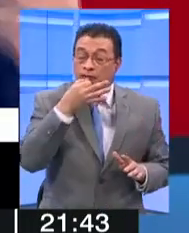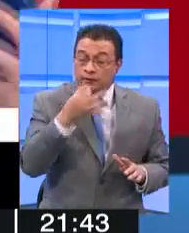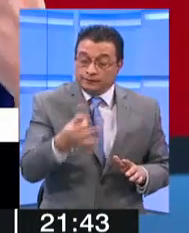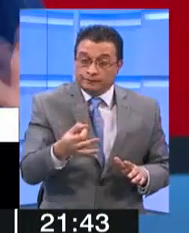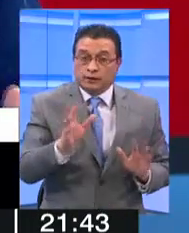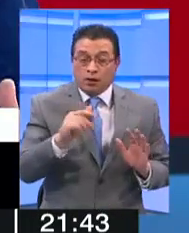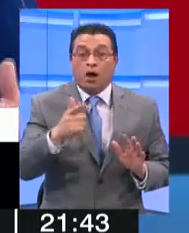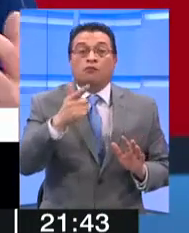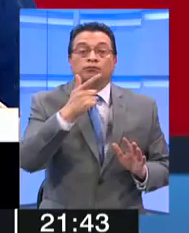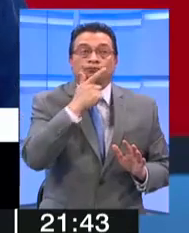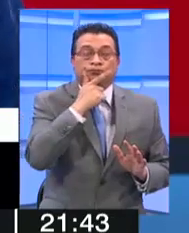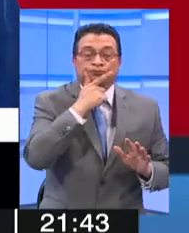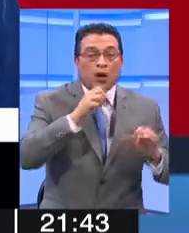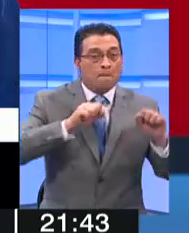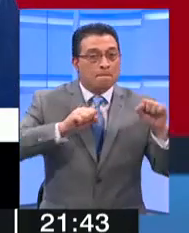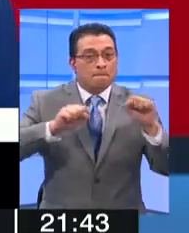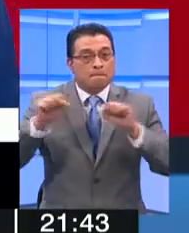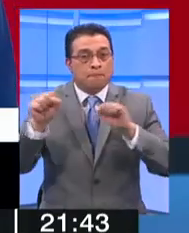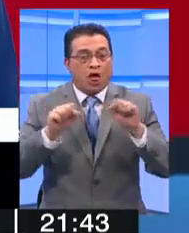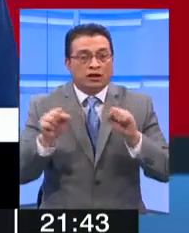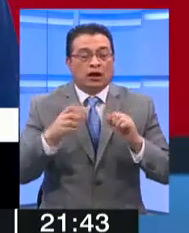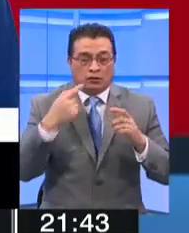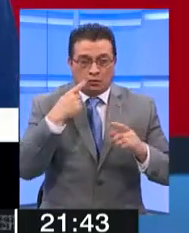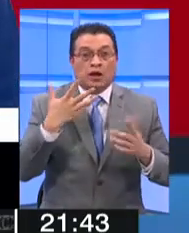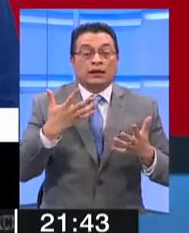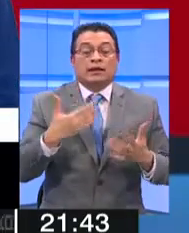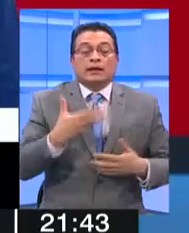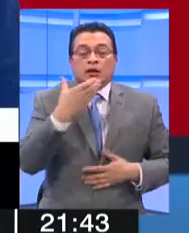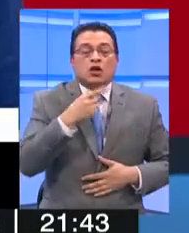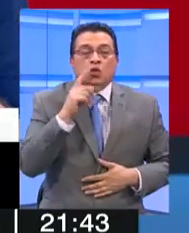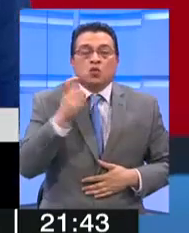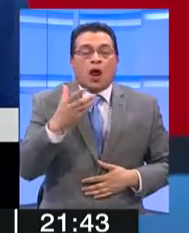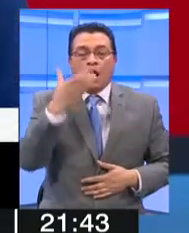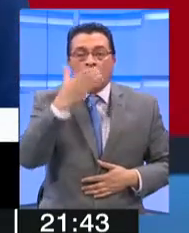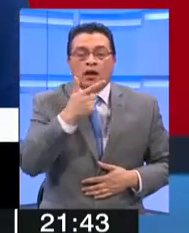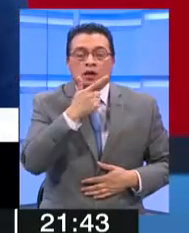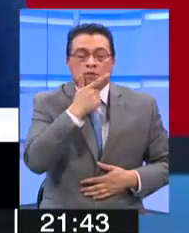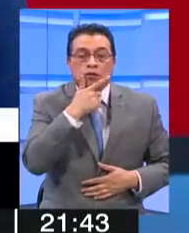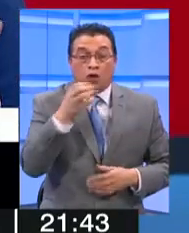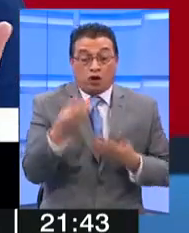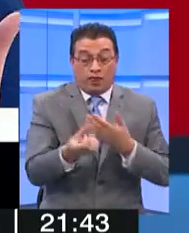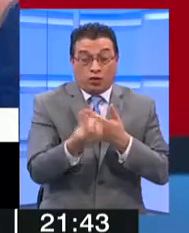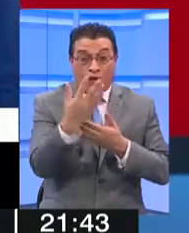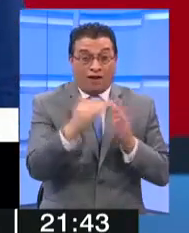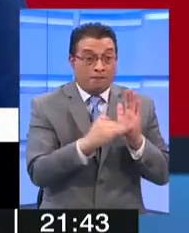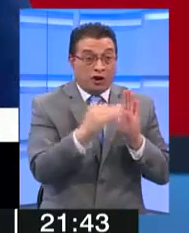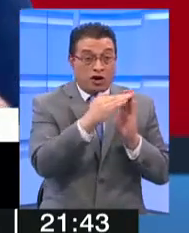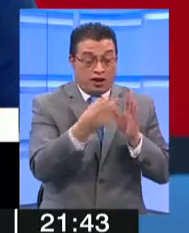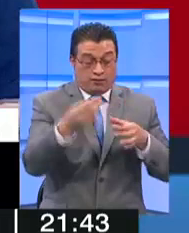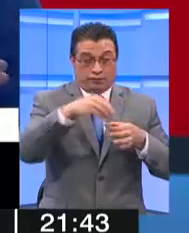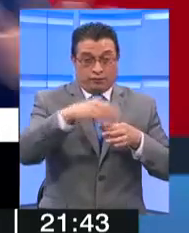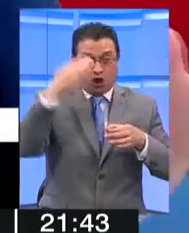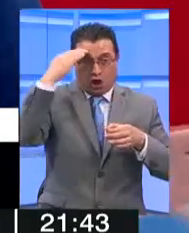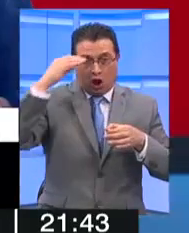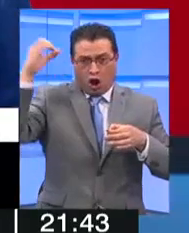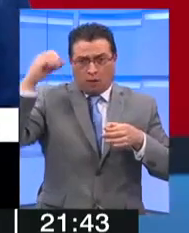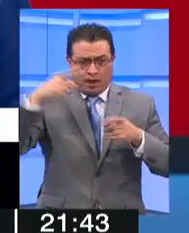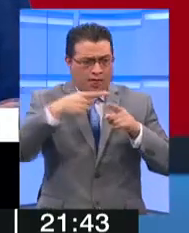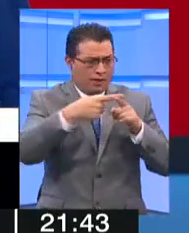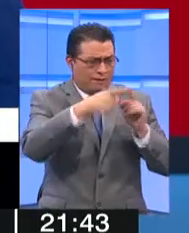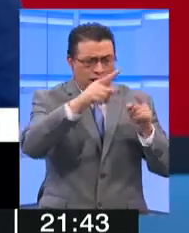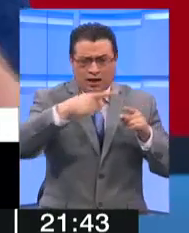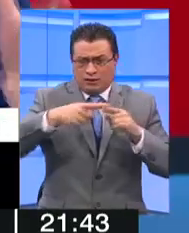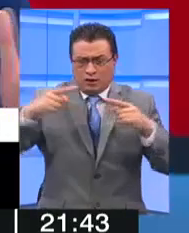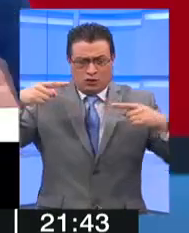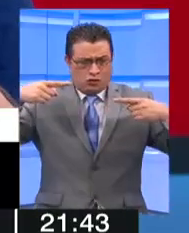son apuestas políticas. Nuestra apuesta política tiene que ver con darnos cuenta que dentro de la nueva mayoría conviven personas que opinan radicalmente distinto,